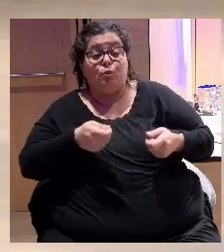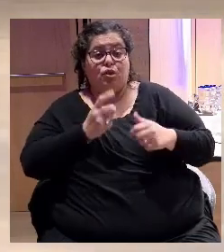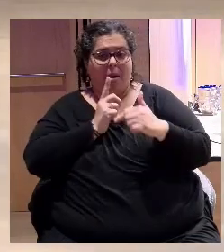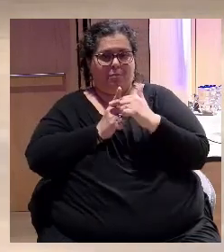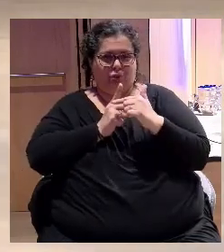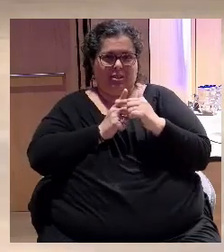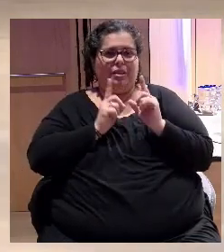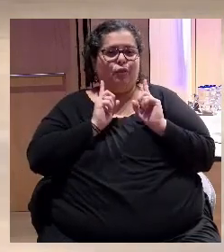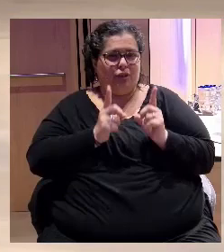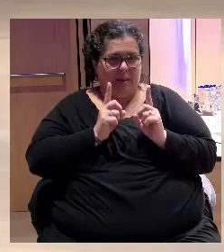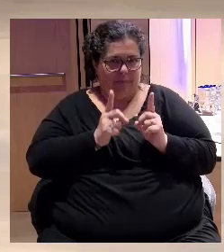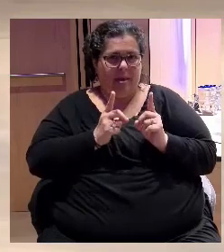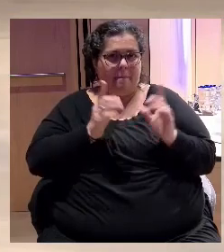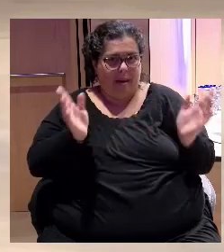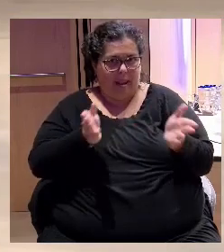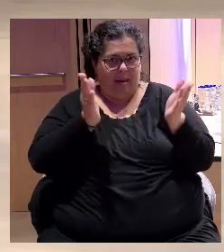esto.